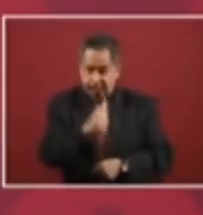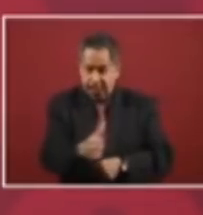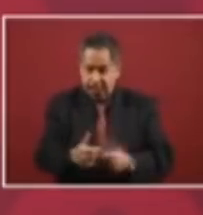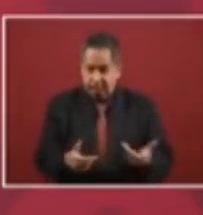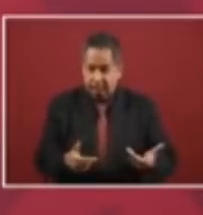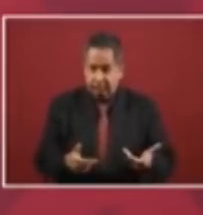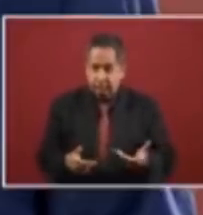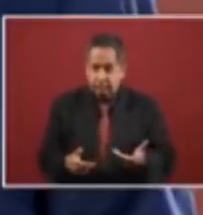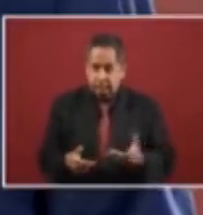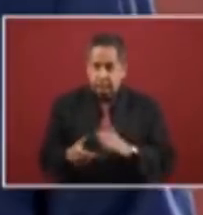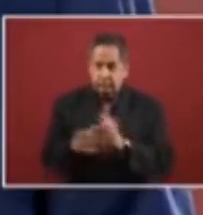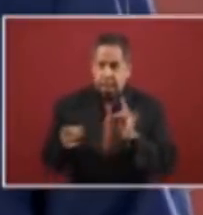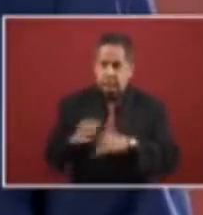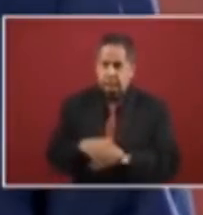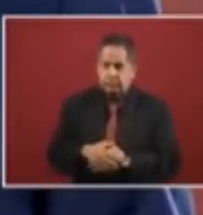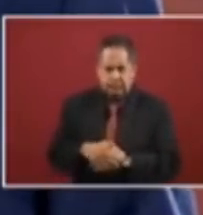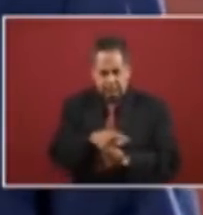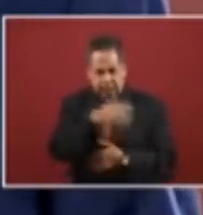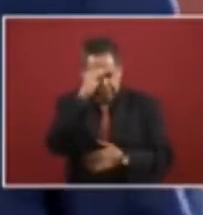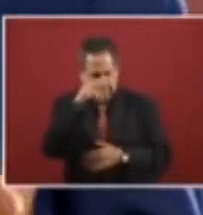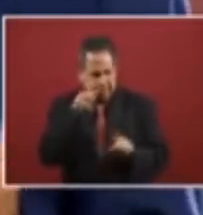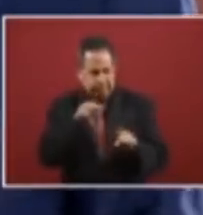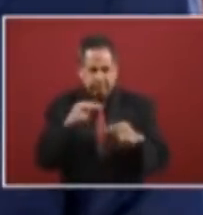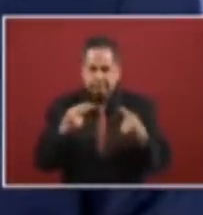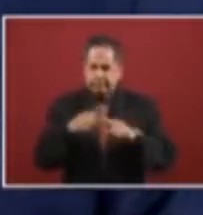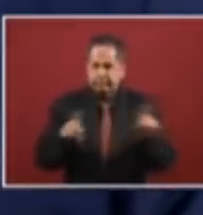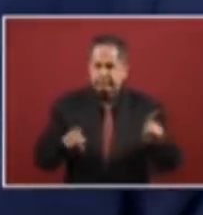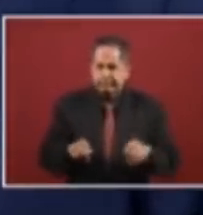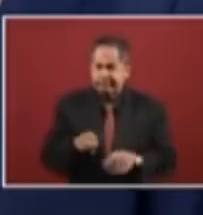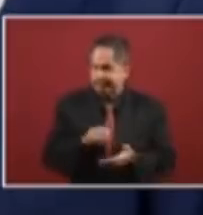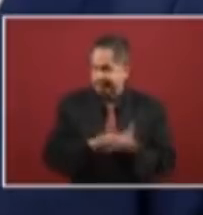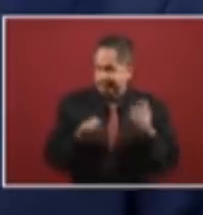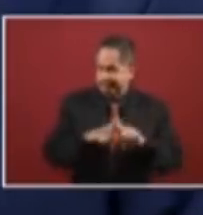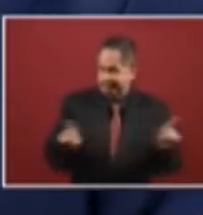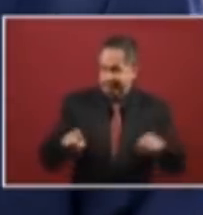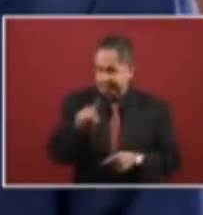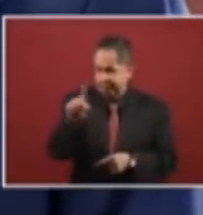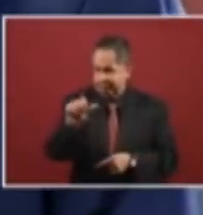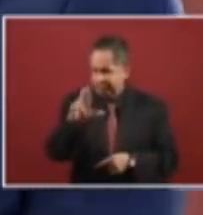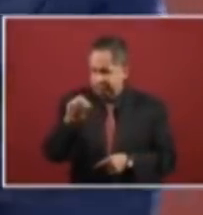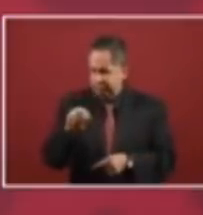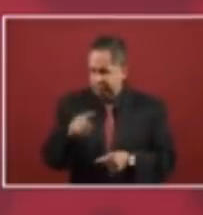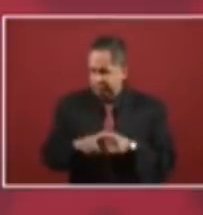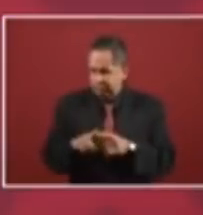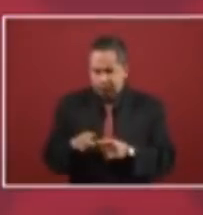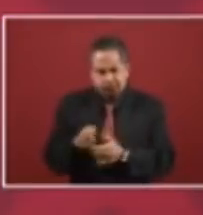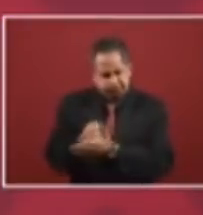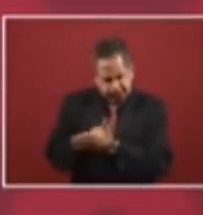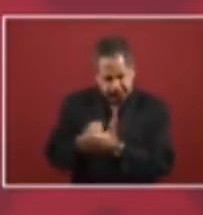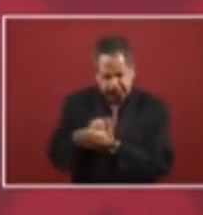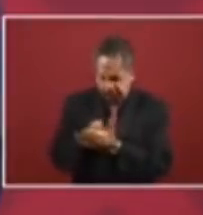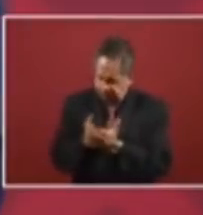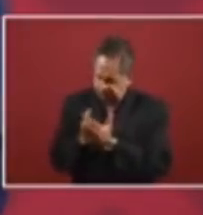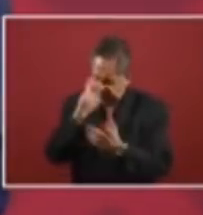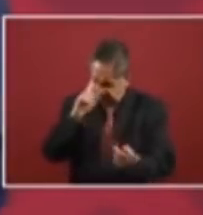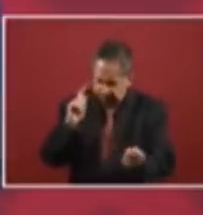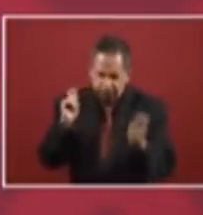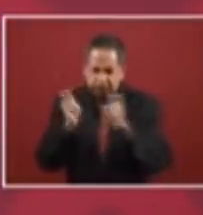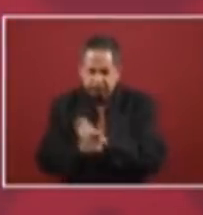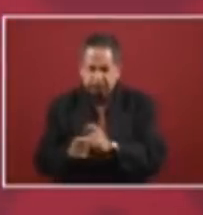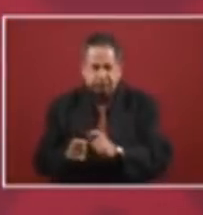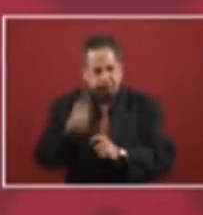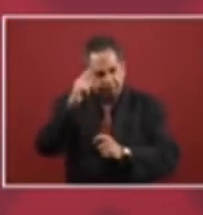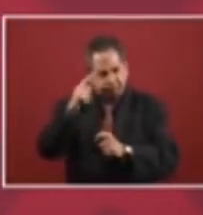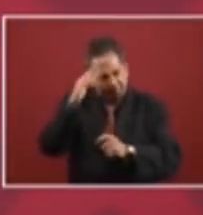Es una visión distinta, sí, pero Zarco estuvo en las filas del movimiento